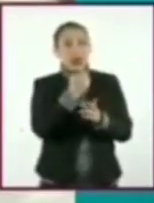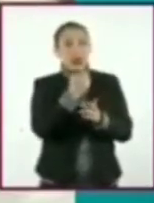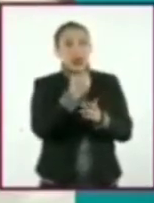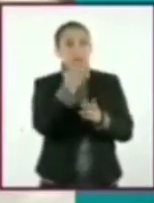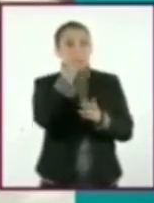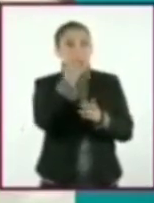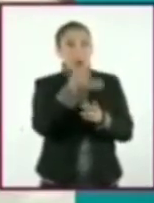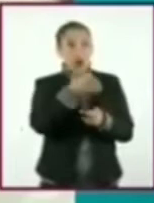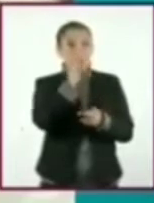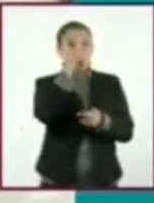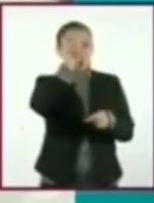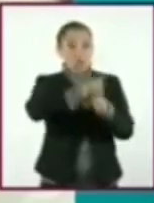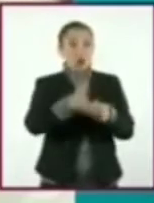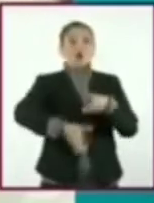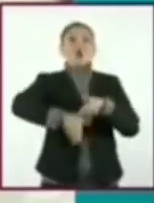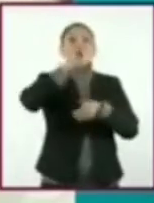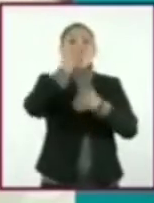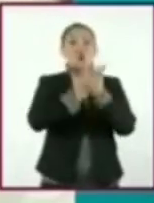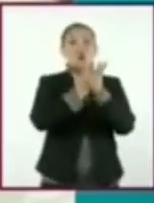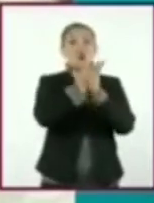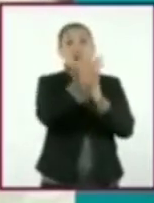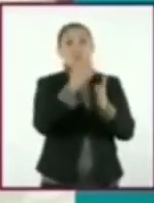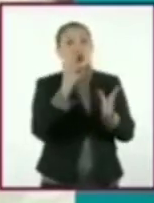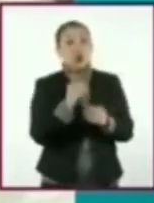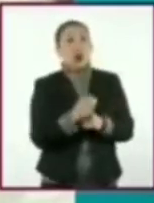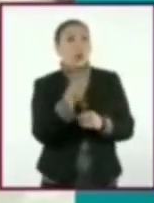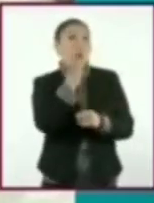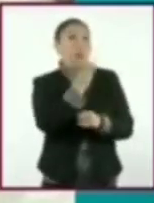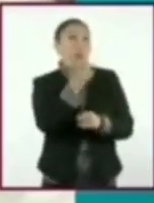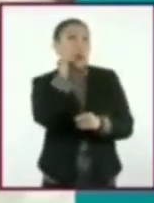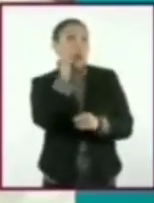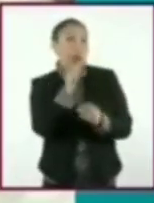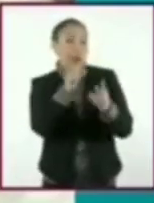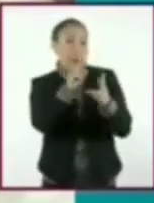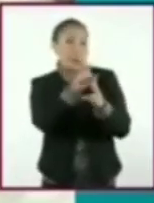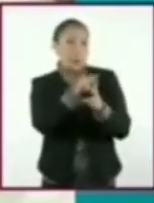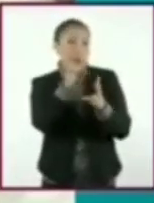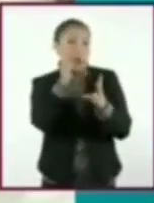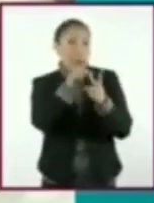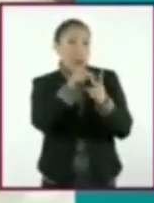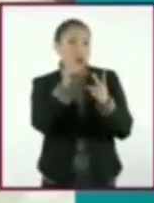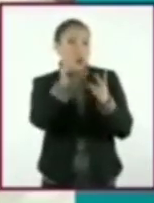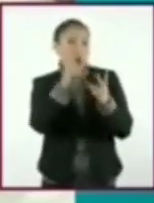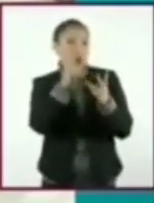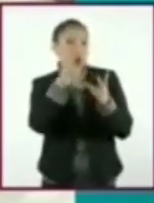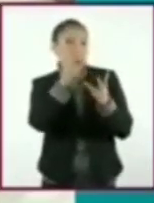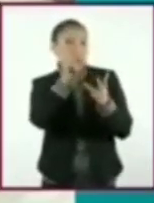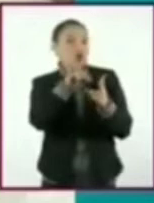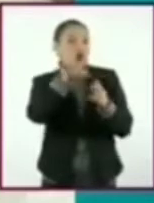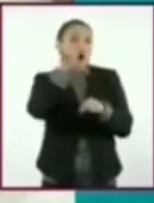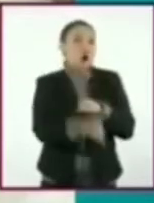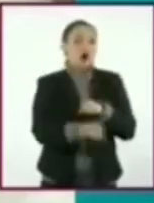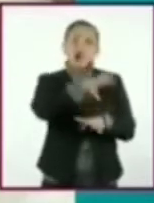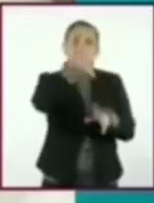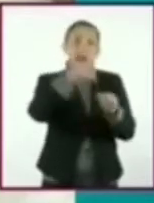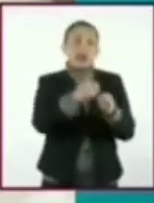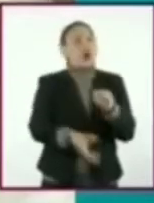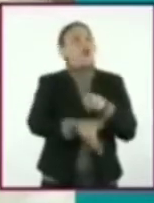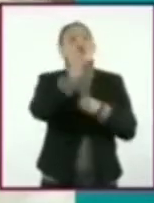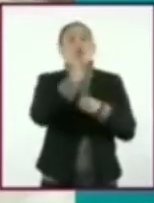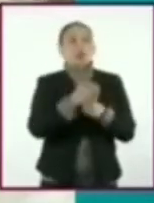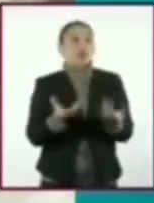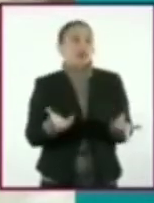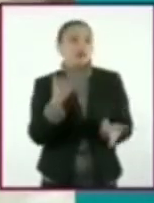las 9 copas en un día, ¿se cuenta? O sea, 3 copas y pedir, como mañana y el domingo no voy a tomar, por ejemplo, entonces me las tomo todas hoy.